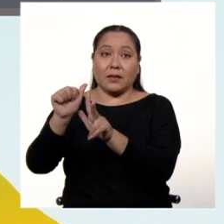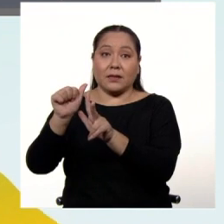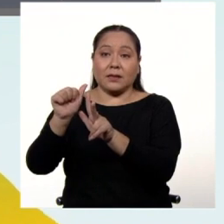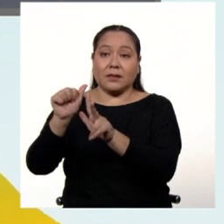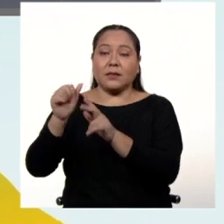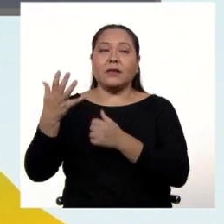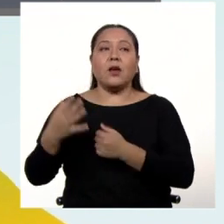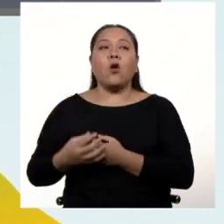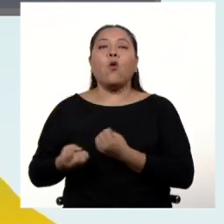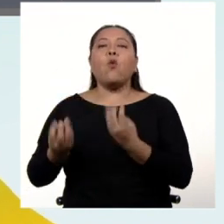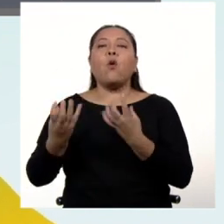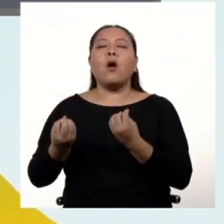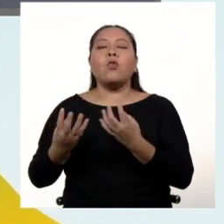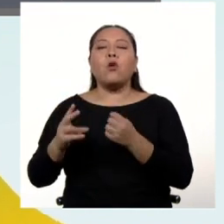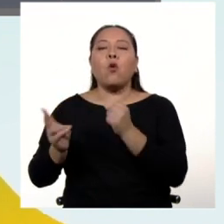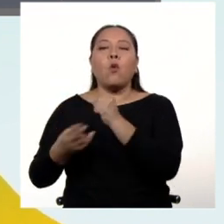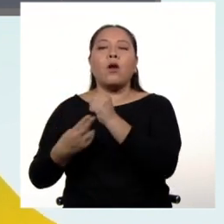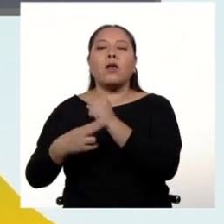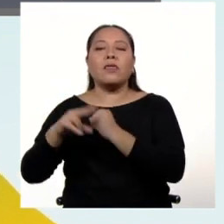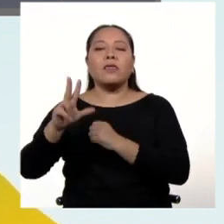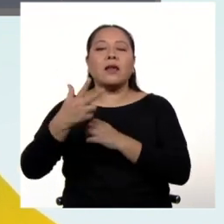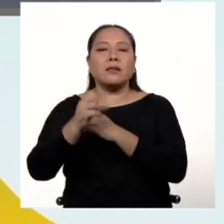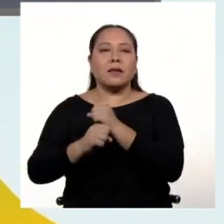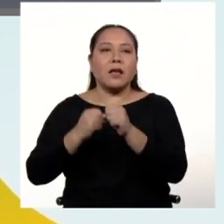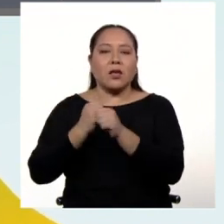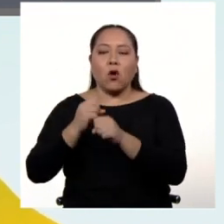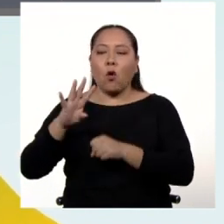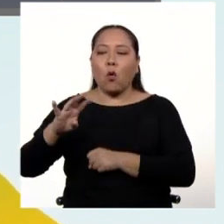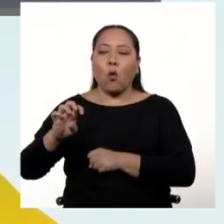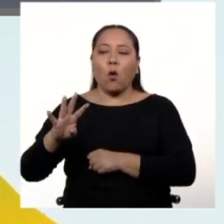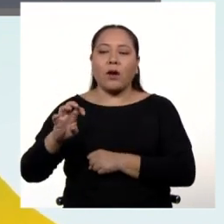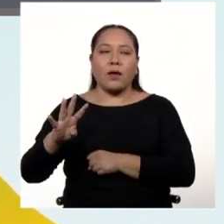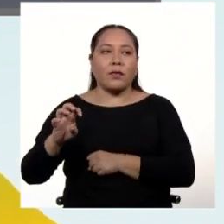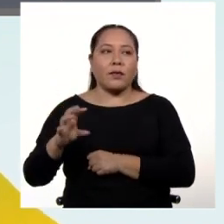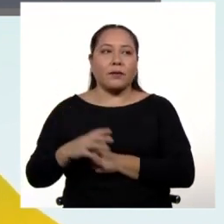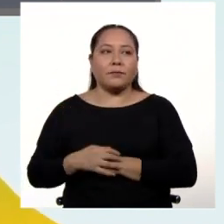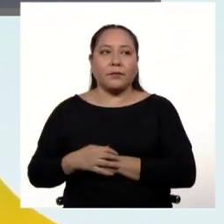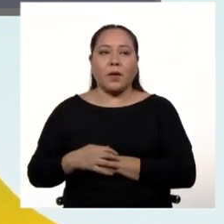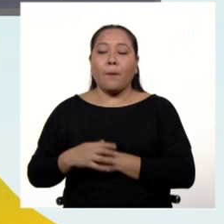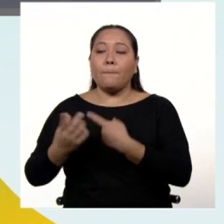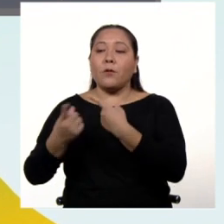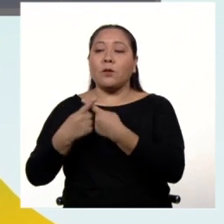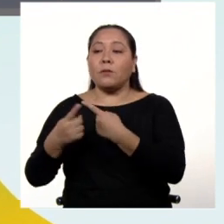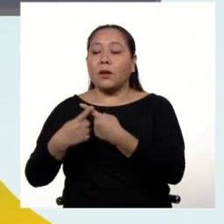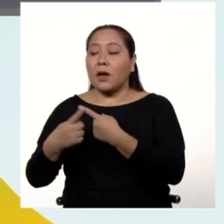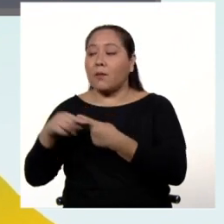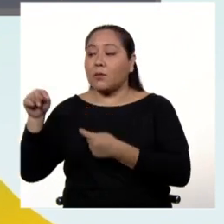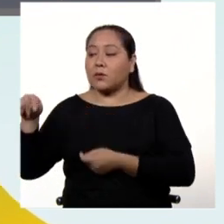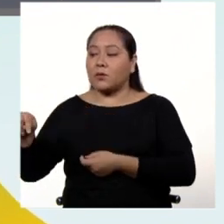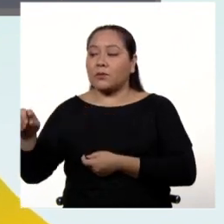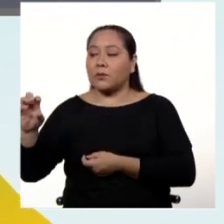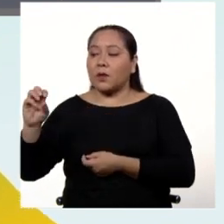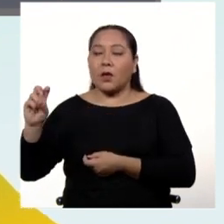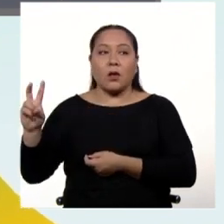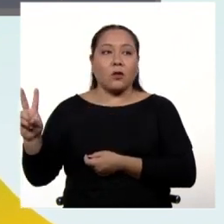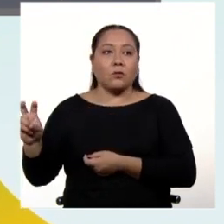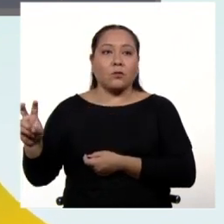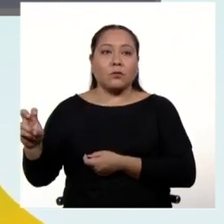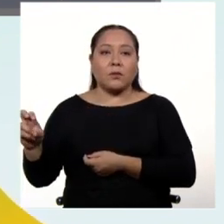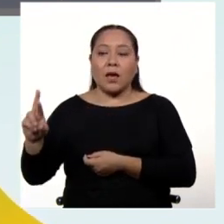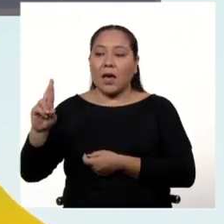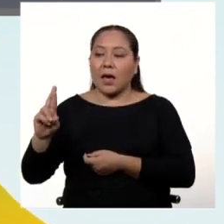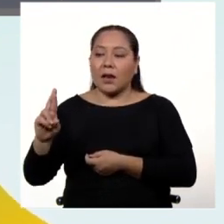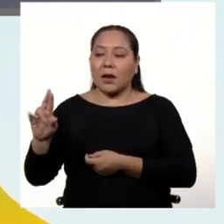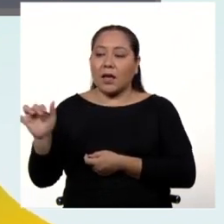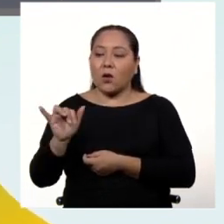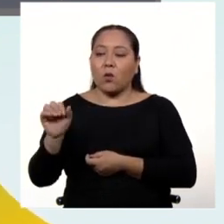de ahorro en el tercer año es de 40 céntimos porque multiplicamos al tercer término por la razón R igual a